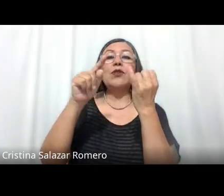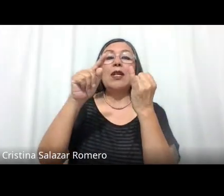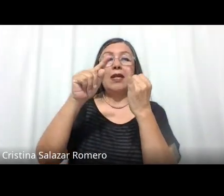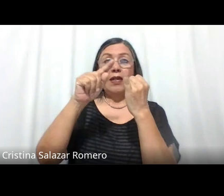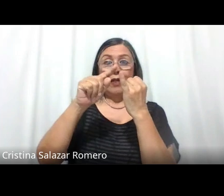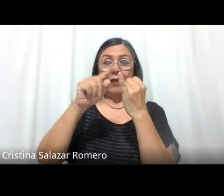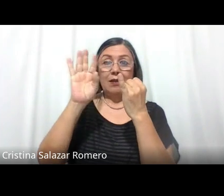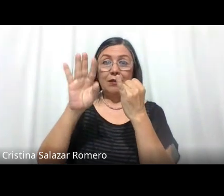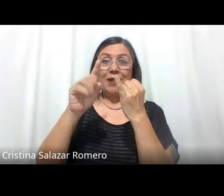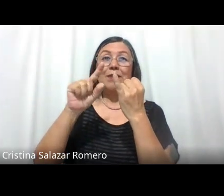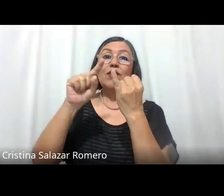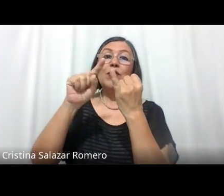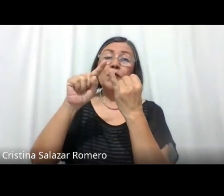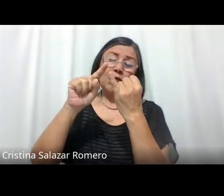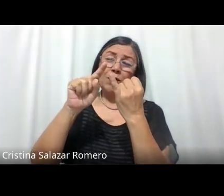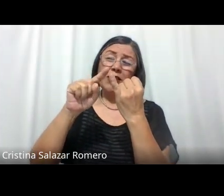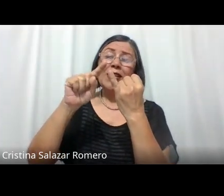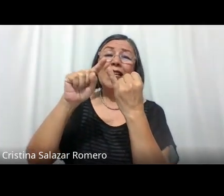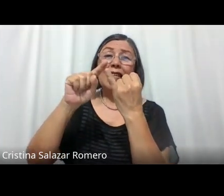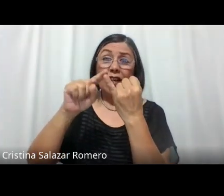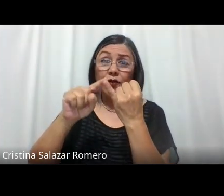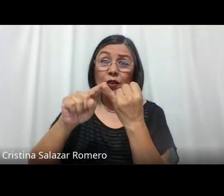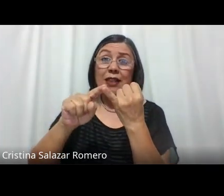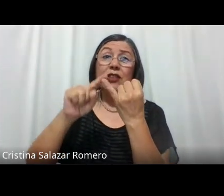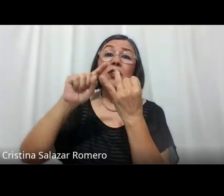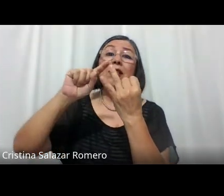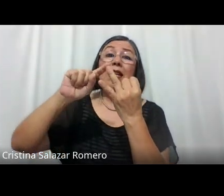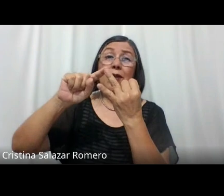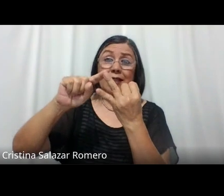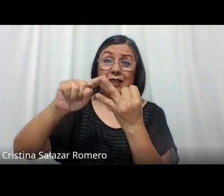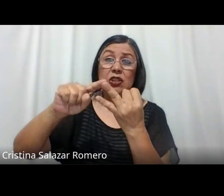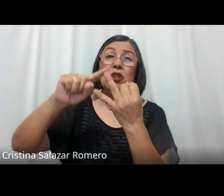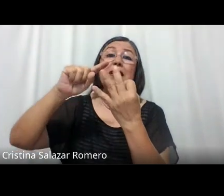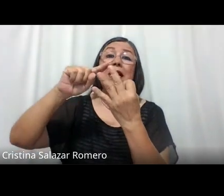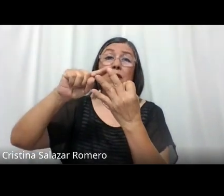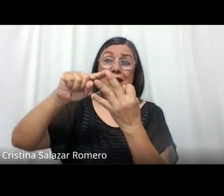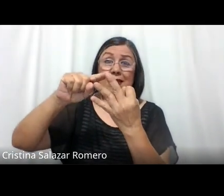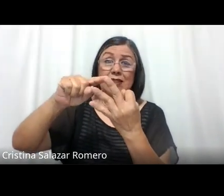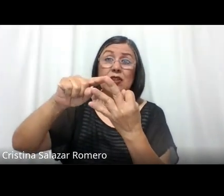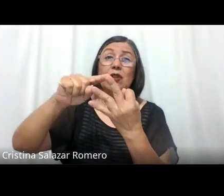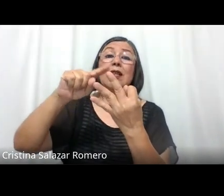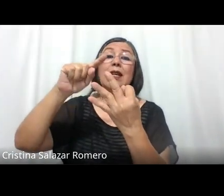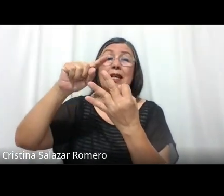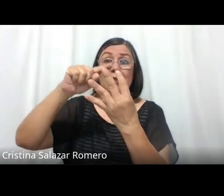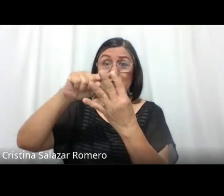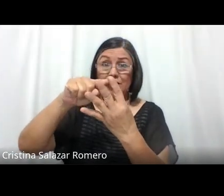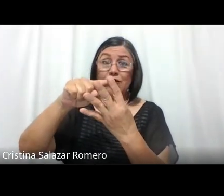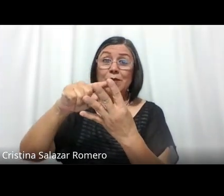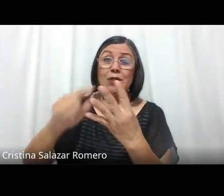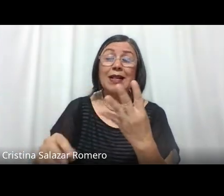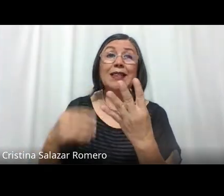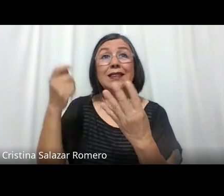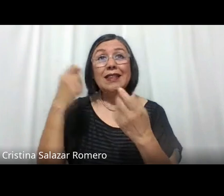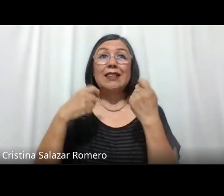llevamos parámetro formacional, la configuración, la orientación, la localización, los rasgos